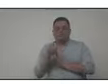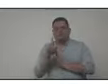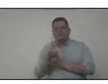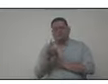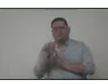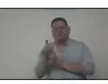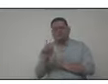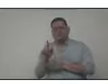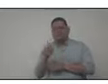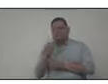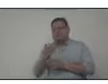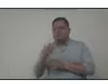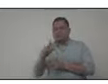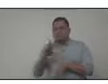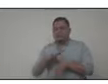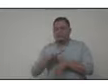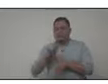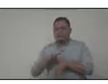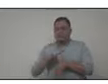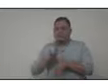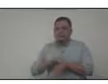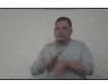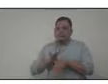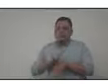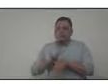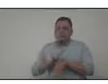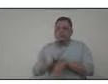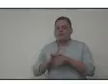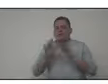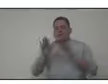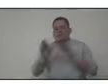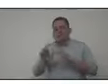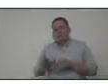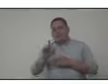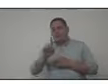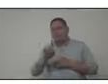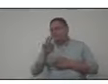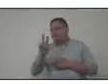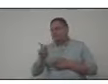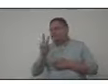122.111 autorizaciones de consulta externa a tener